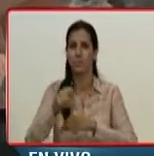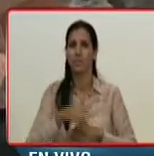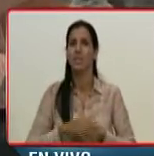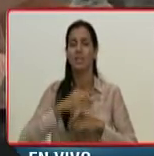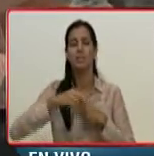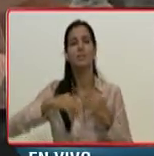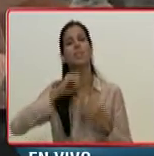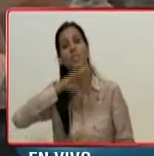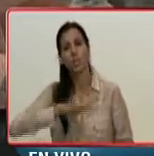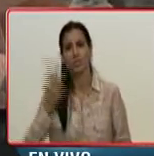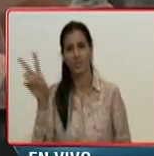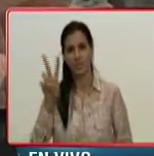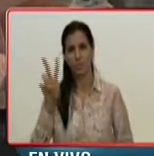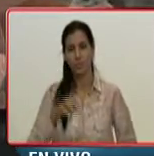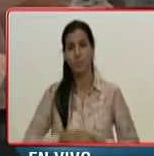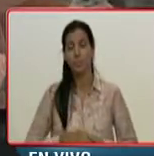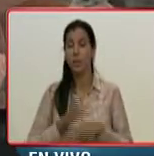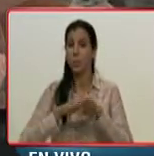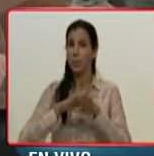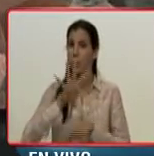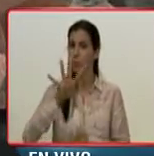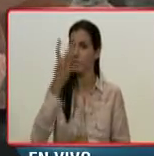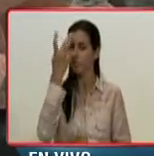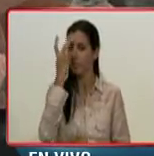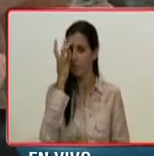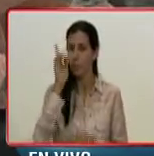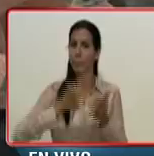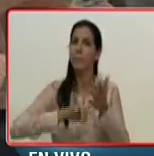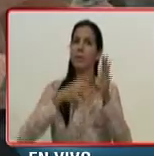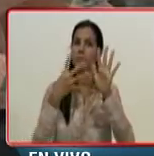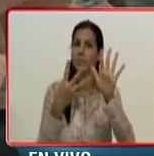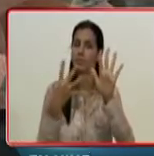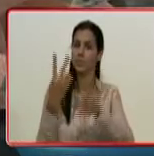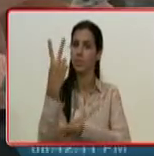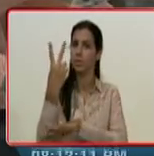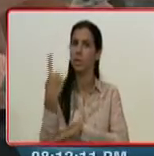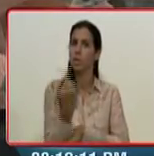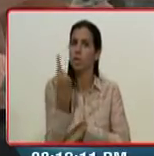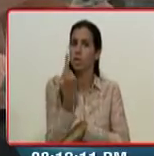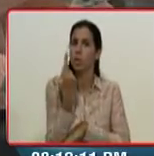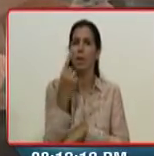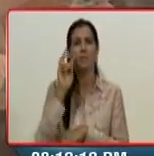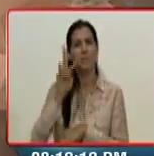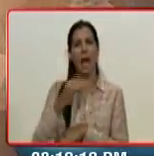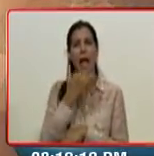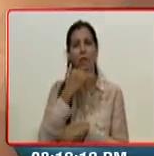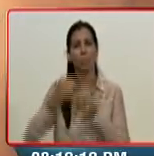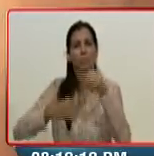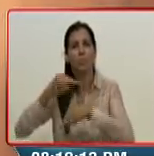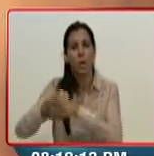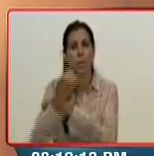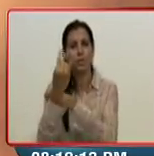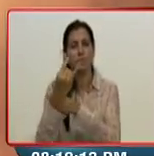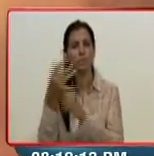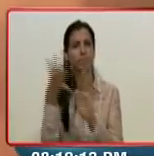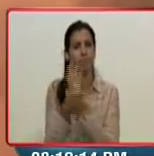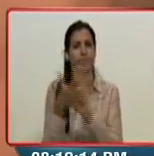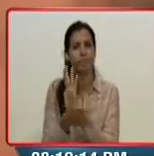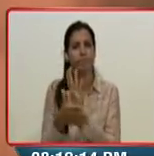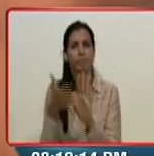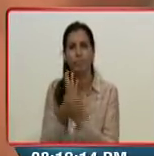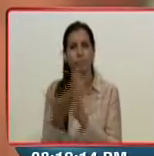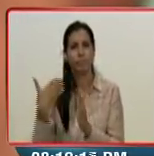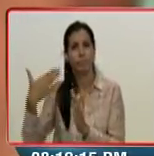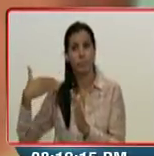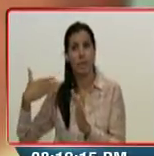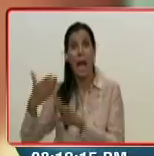de nuestro país, ya que el 4 de febrero de 1992 no solamente puede ser visto como una consecuencia de los eventos históricos